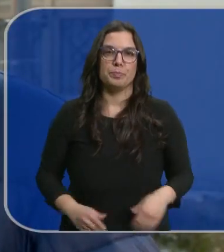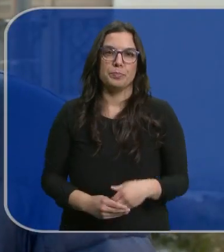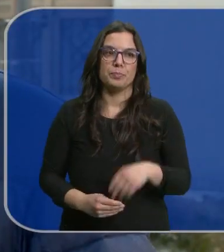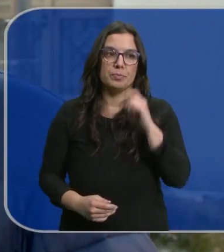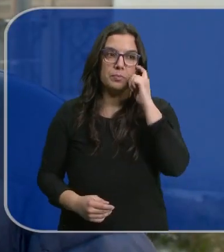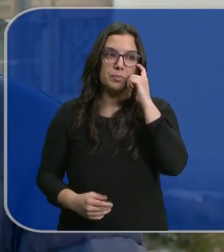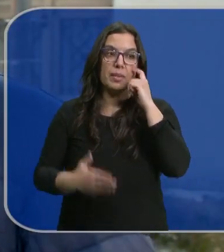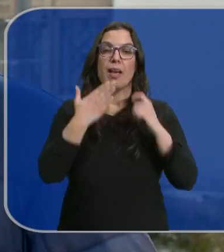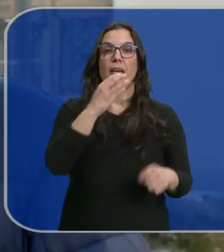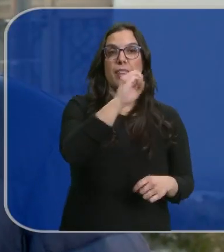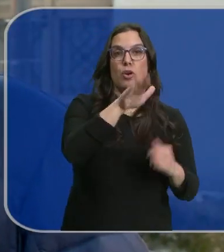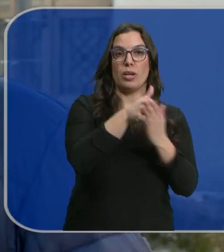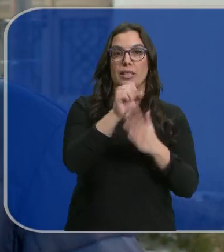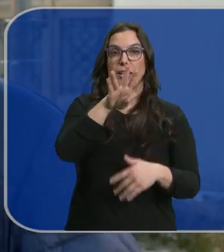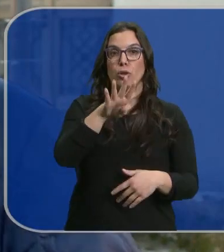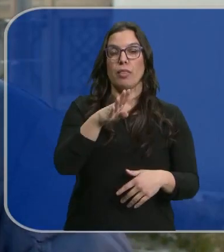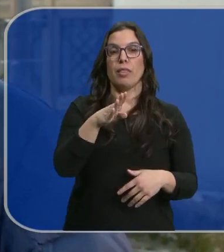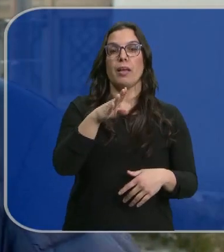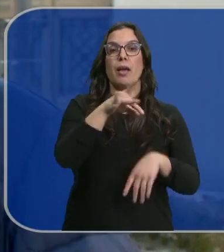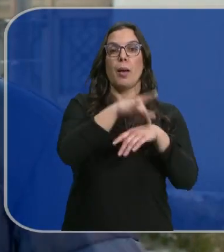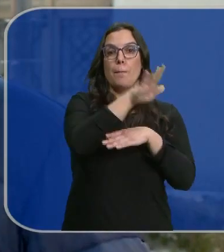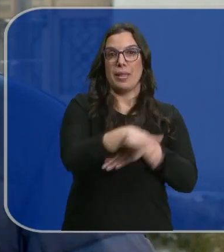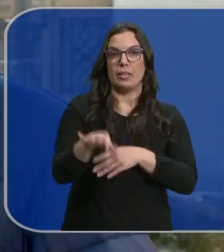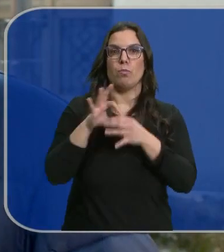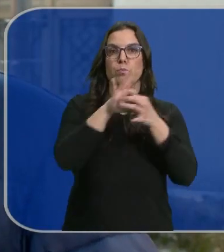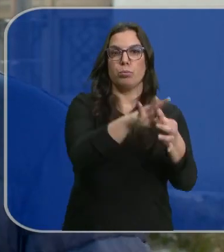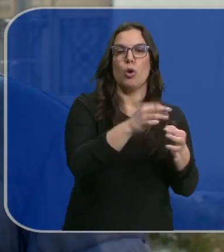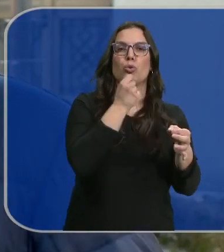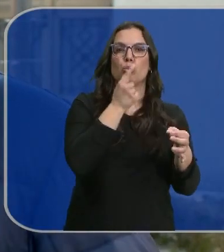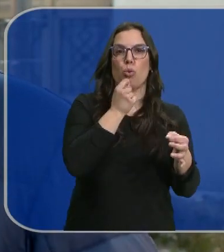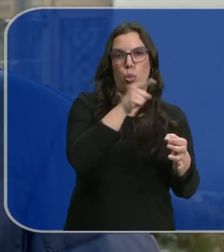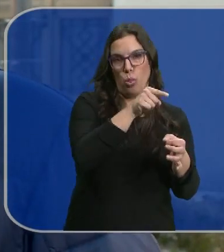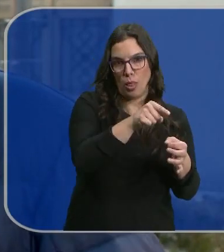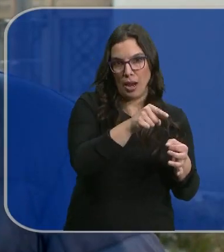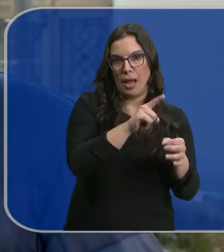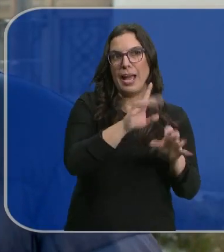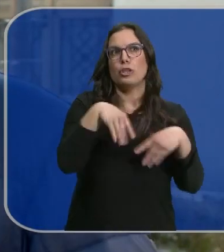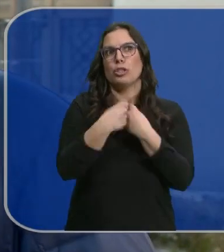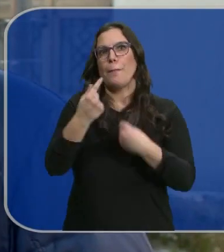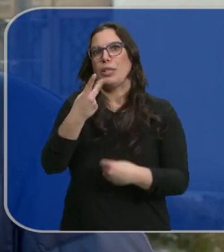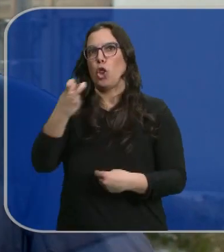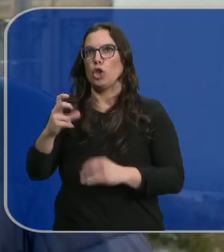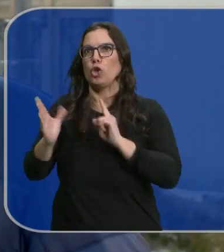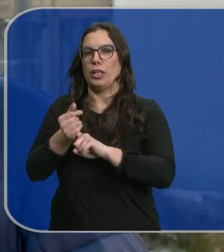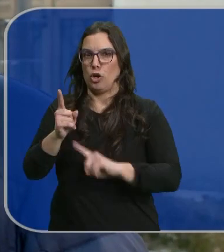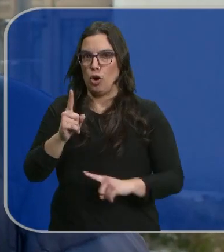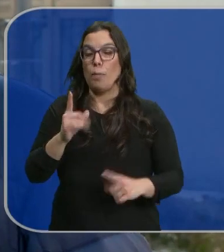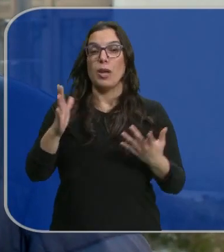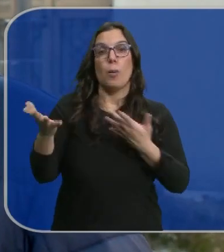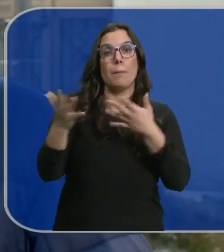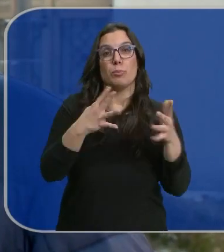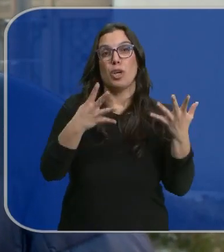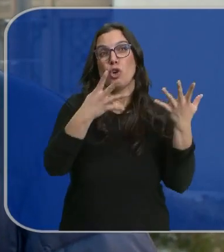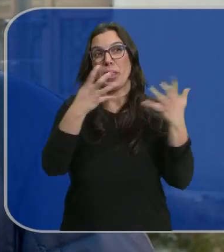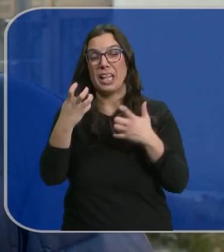De 0 a 14 años es pediatría, que eso es el centro de salud de Tudela, o sea que tampoco es exacto llegar a 1.200 cartillas, pero bueno, con pasar los 900,